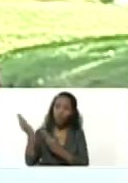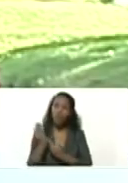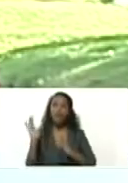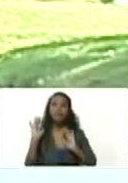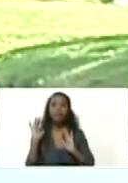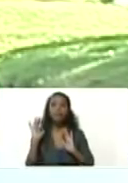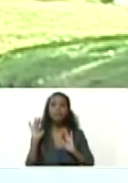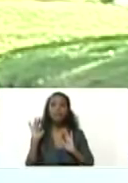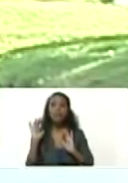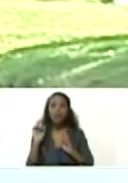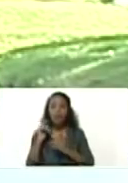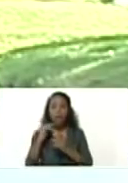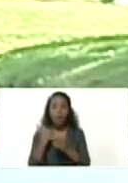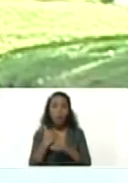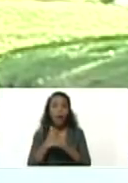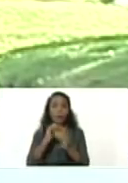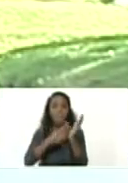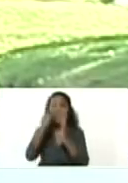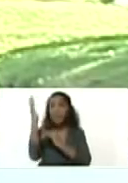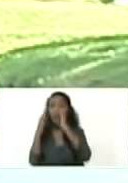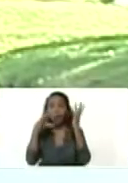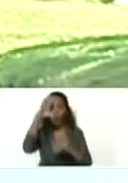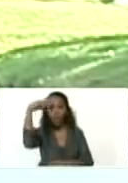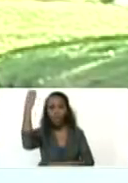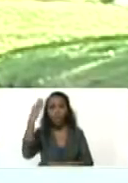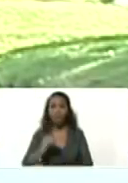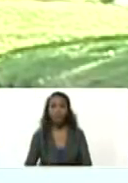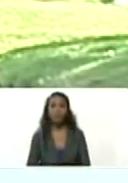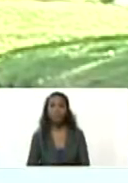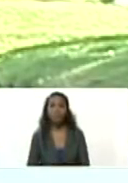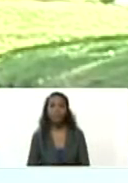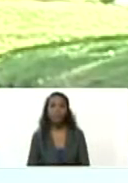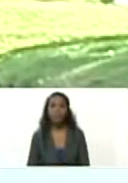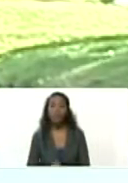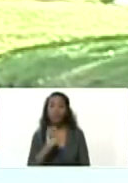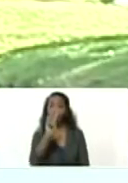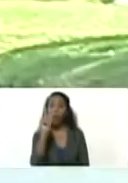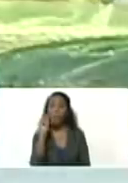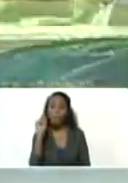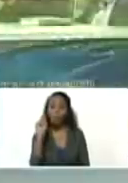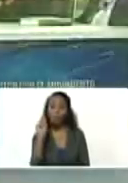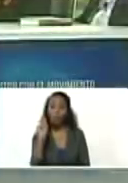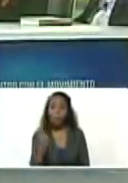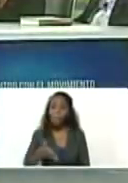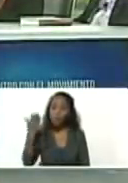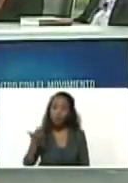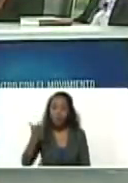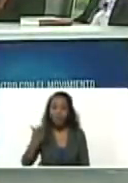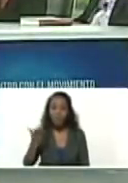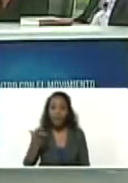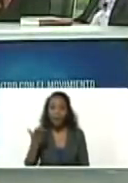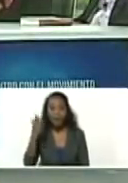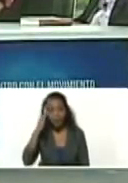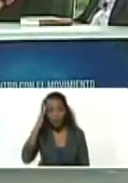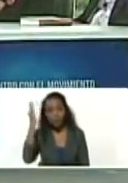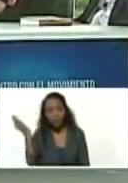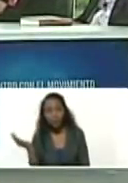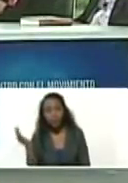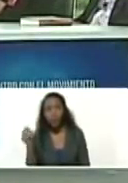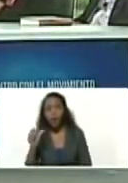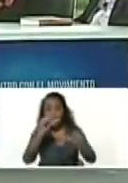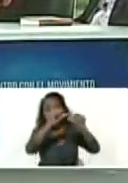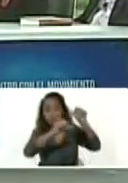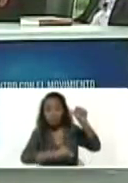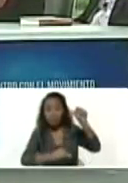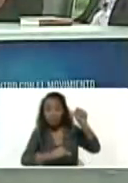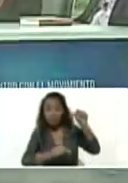como milagro de Dios. Sí. Hay dos puntos que son muy importantes de todos, porque yo sé que la lista es larga, pero